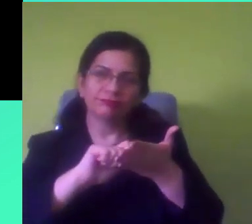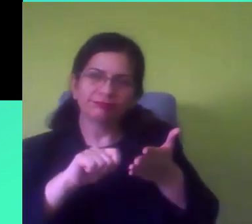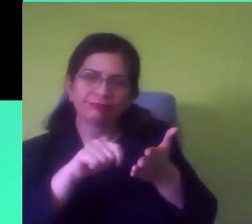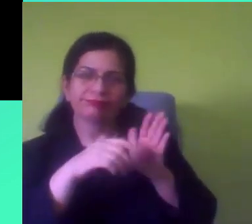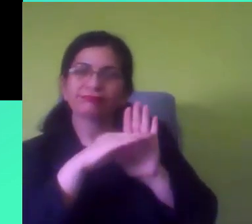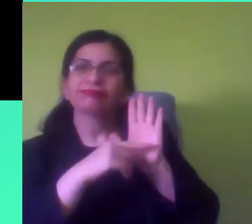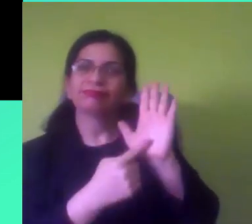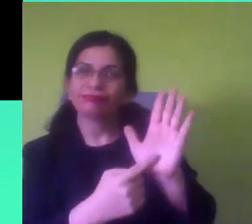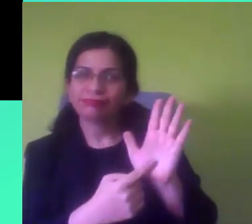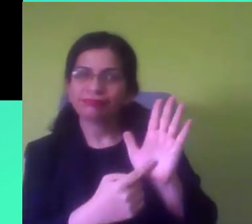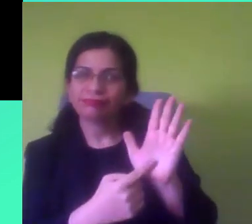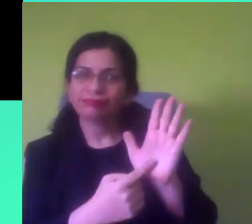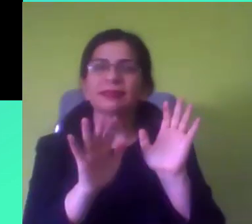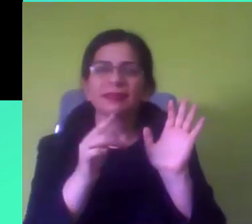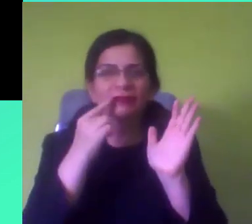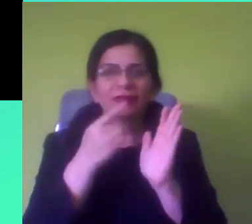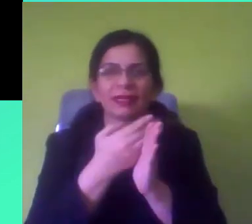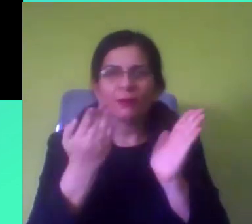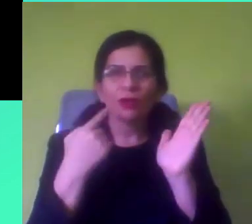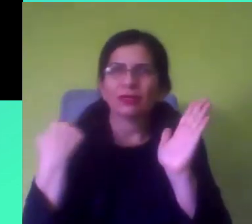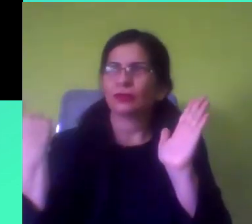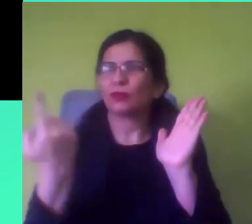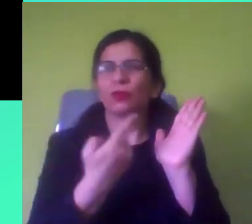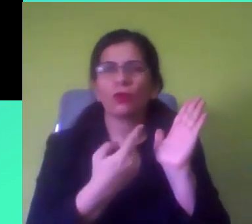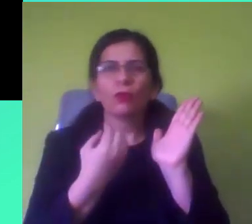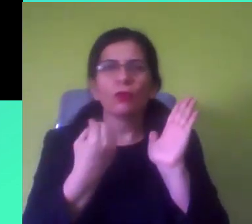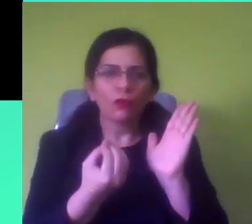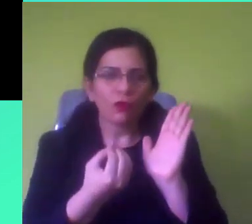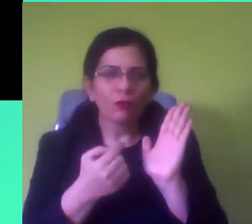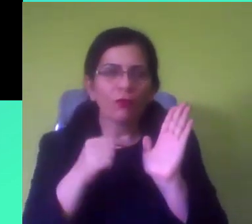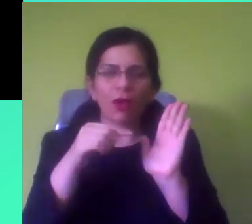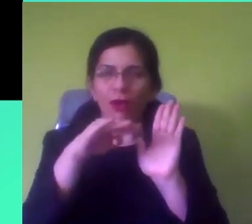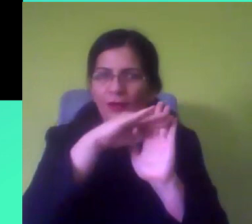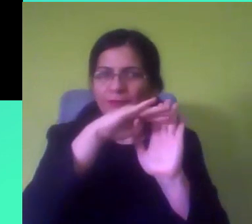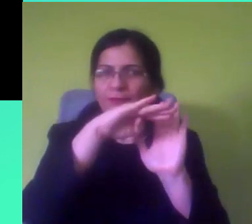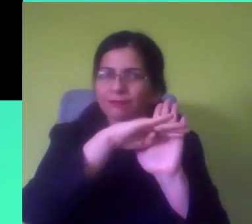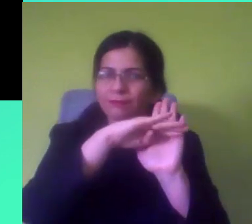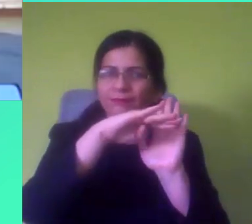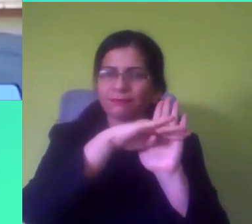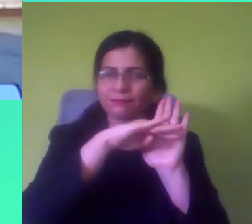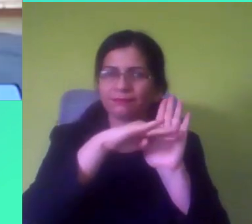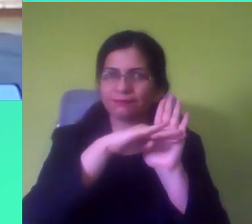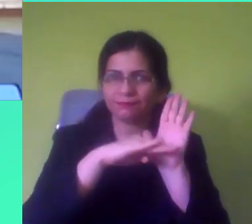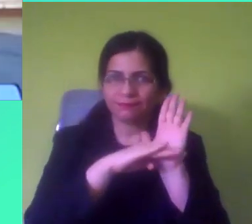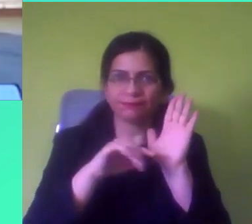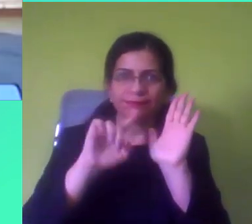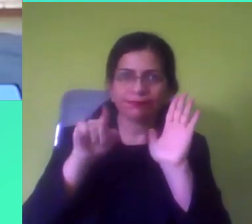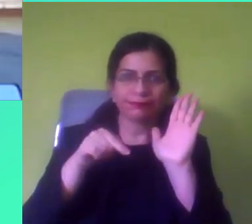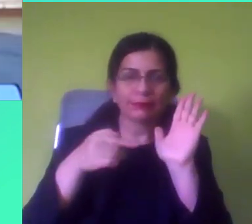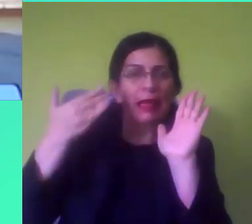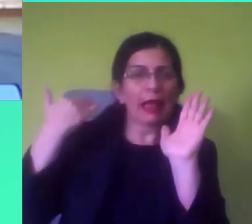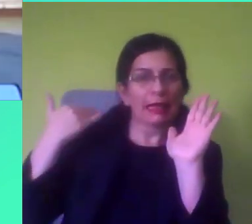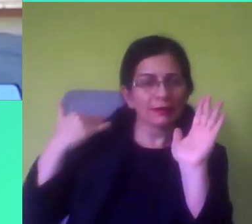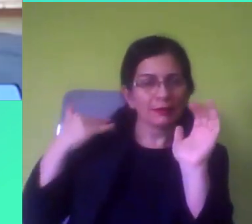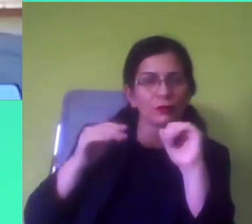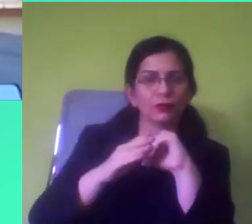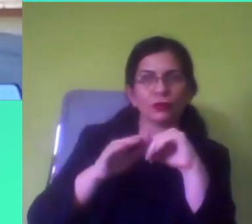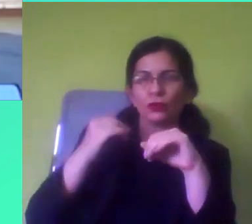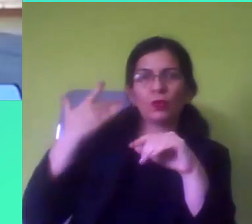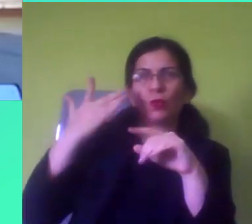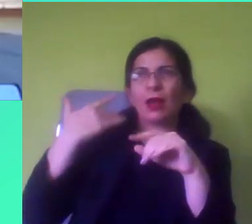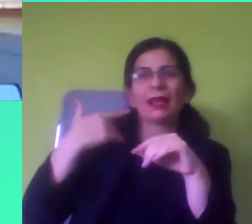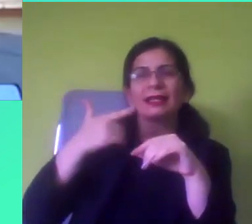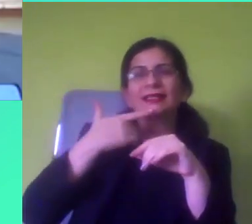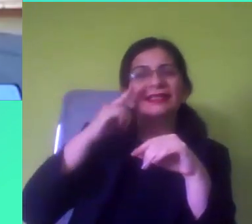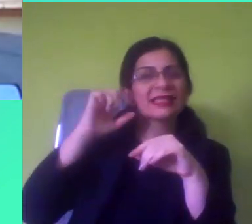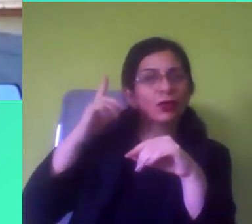muestra cómo diferentes indicadores han cambiado desde la mitad del siglo pasado y cómo